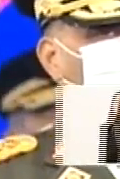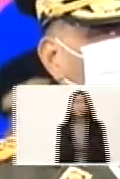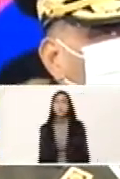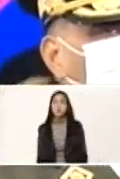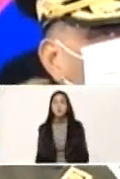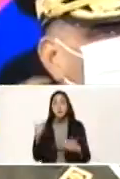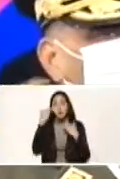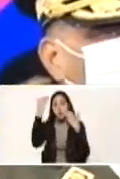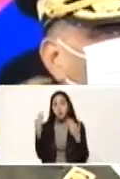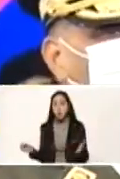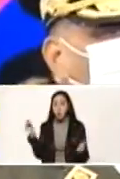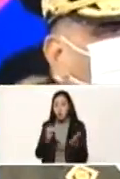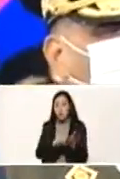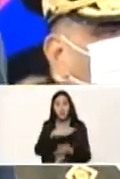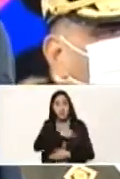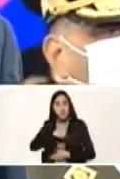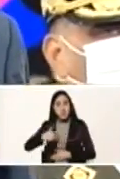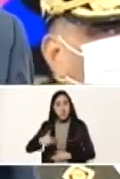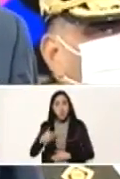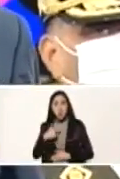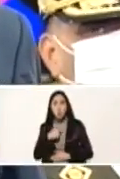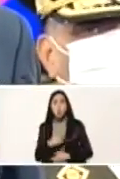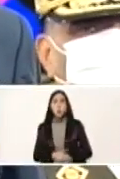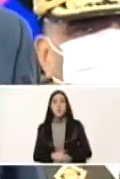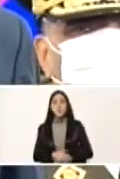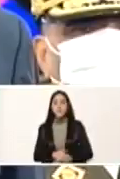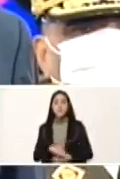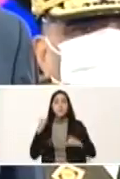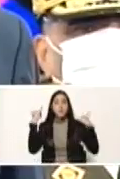nuevamente y felicitar